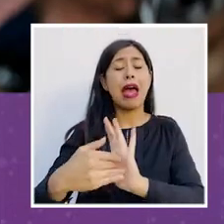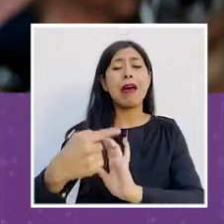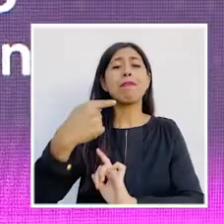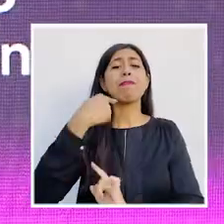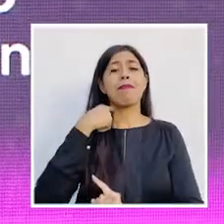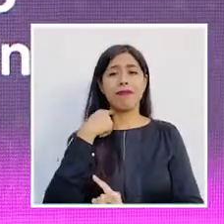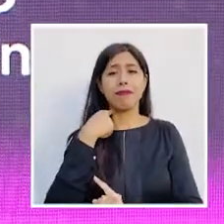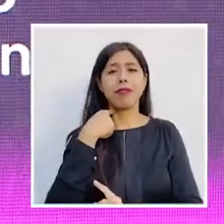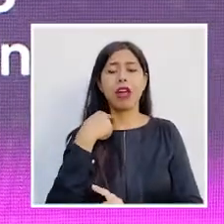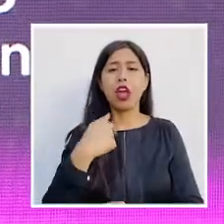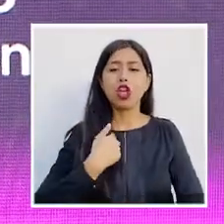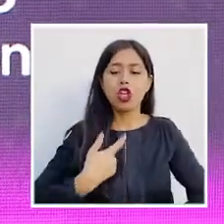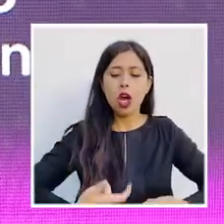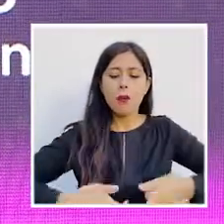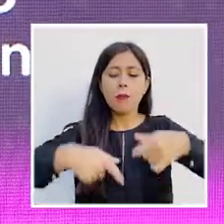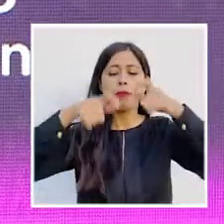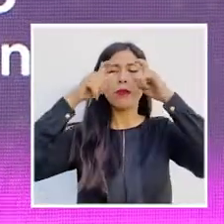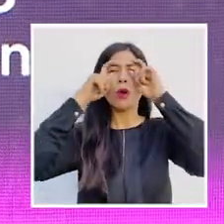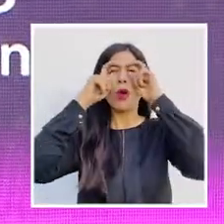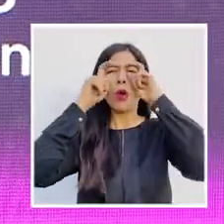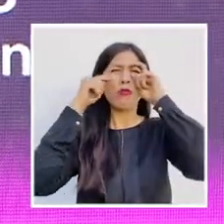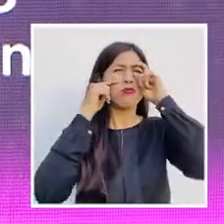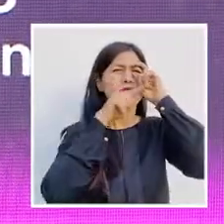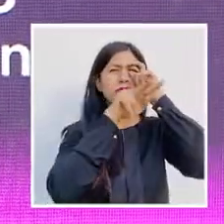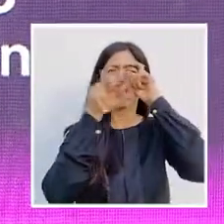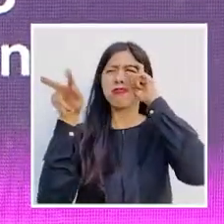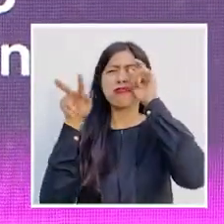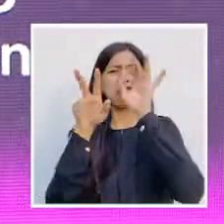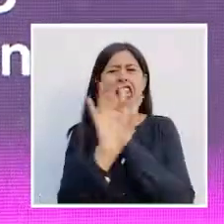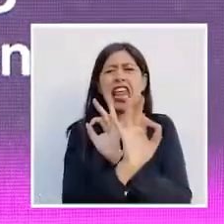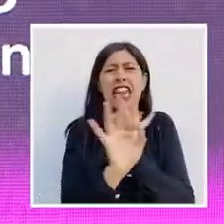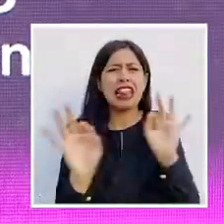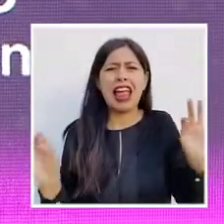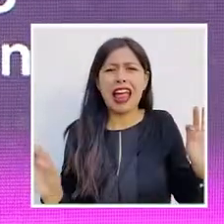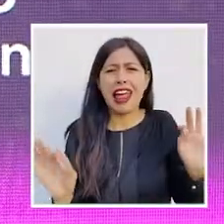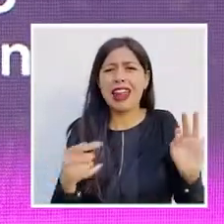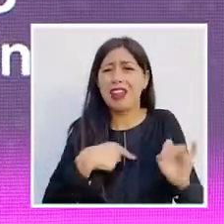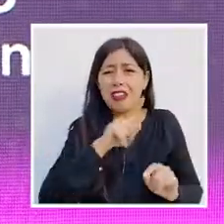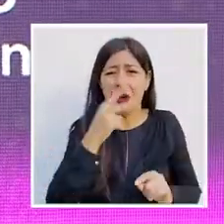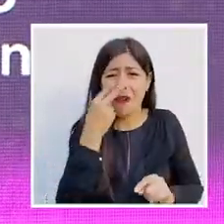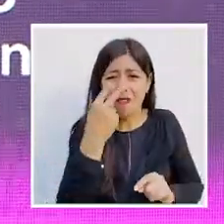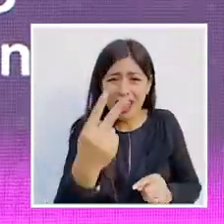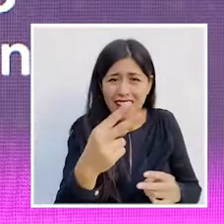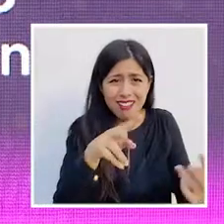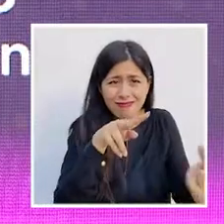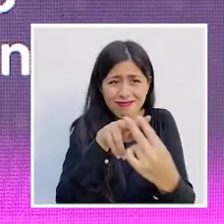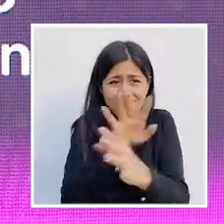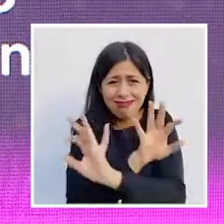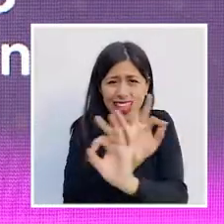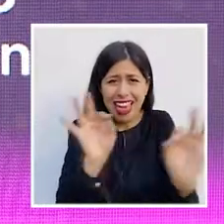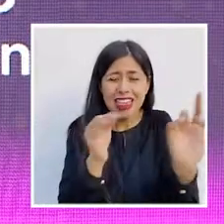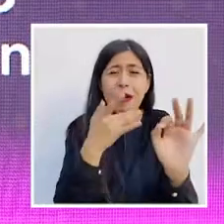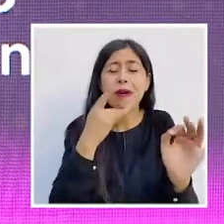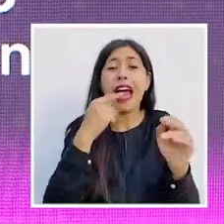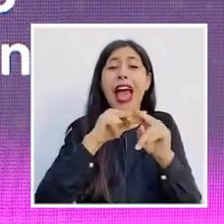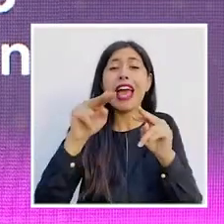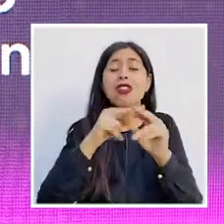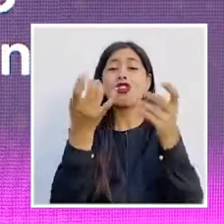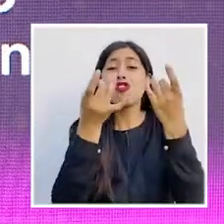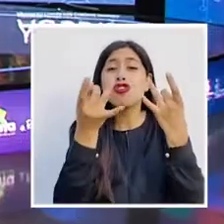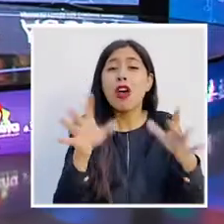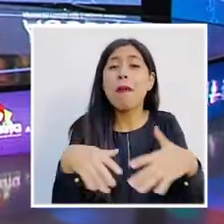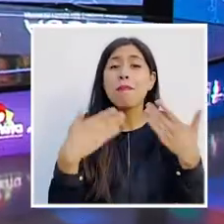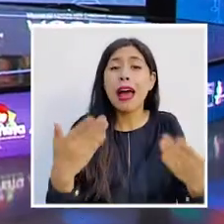su visión. Si yo me los pongo en este momento, yo no veo nada, no los veo a ustedes. No veo absolutamente nada, porque están hechos